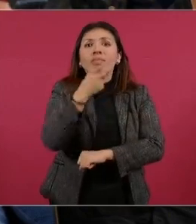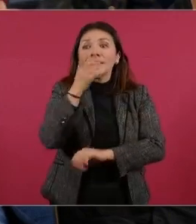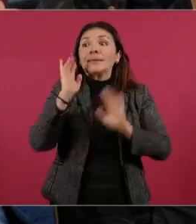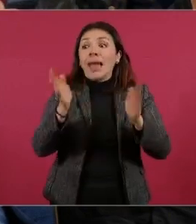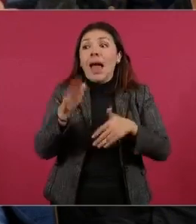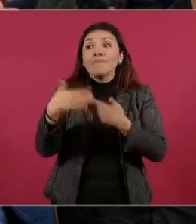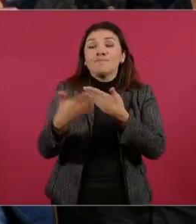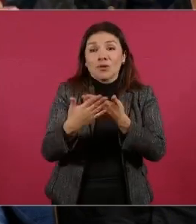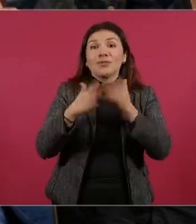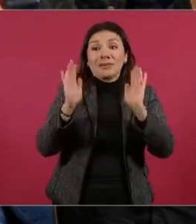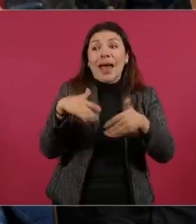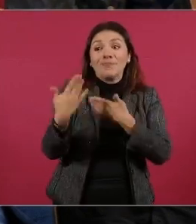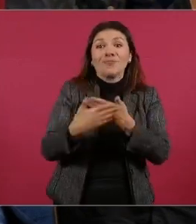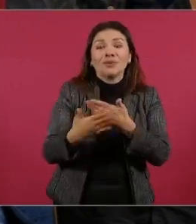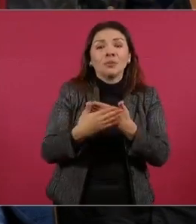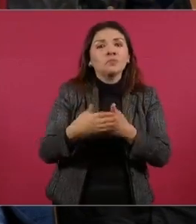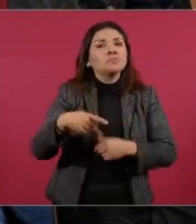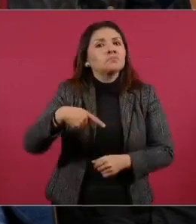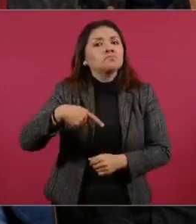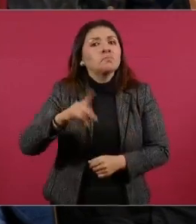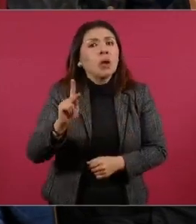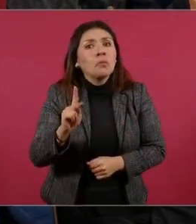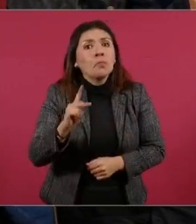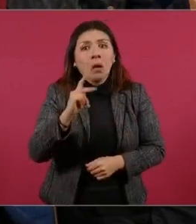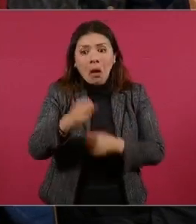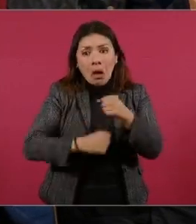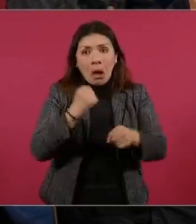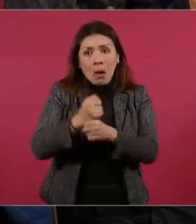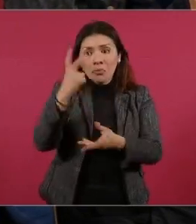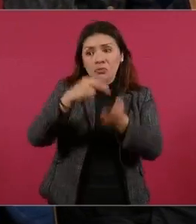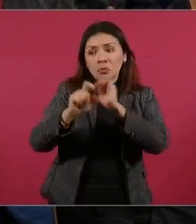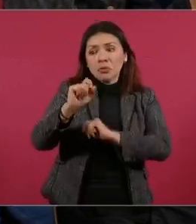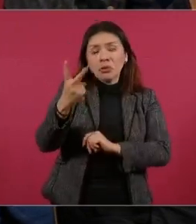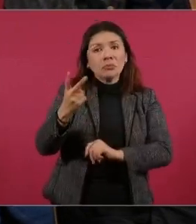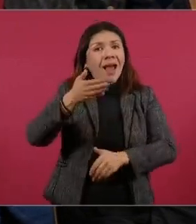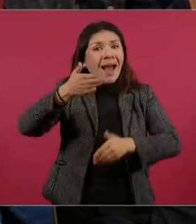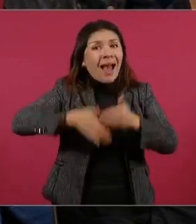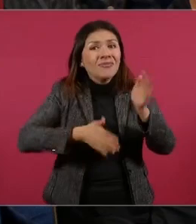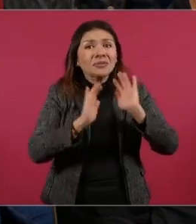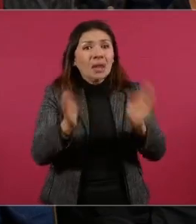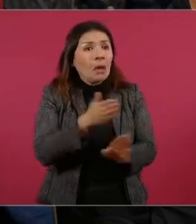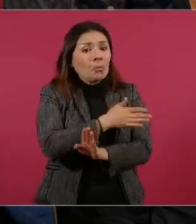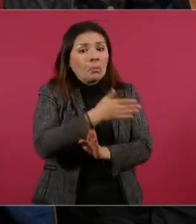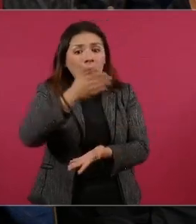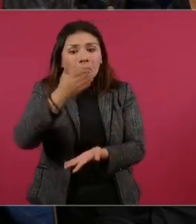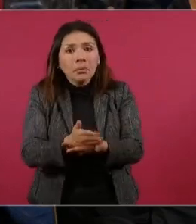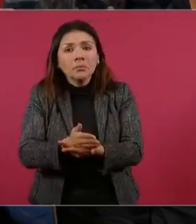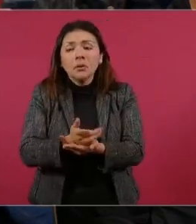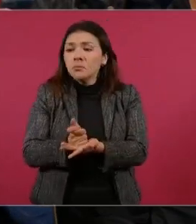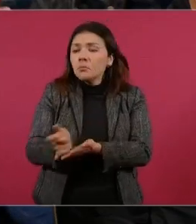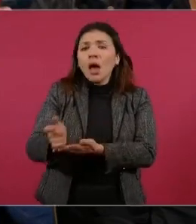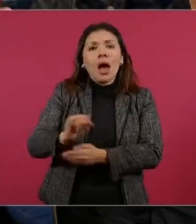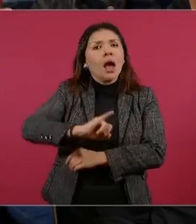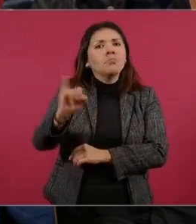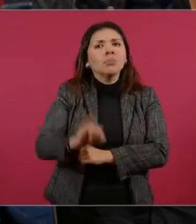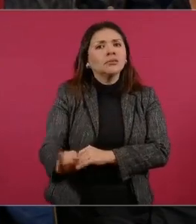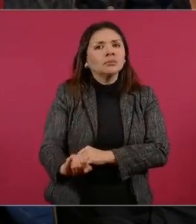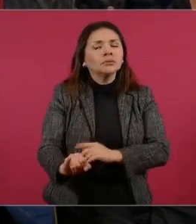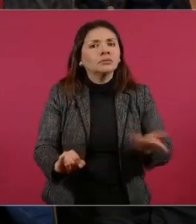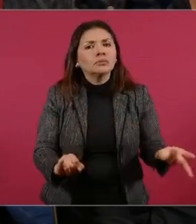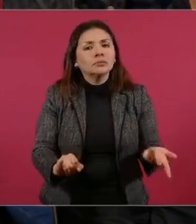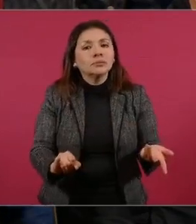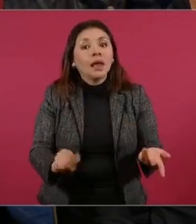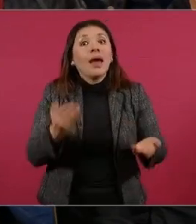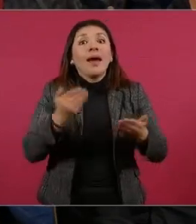va a depositar ya se va a depositar el caso que se acabó el 2022 y y nunca se les depositó ese recurso